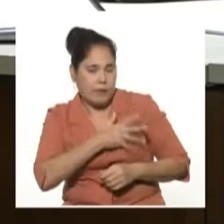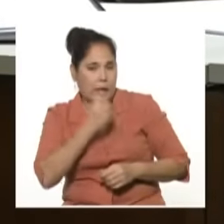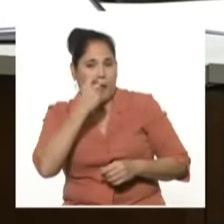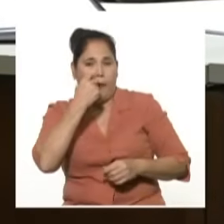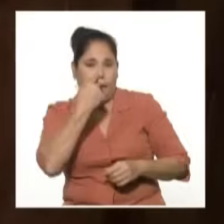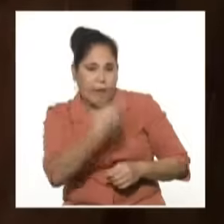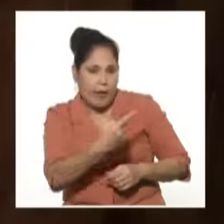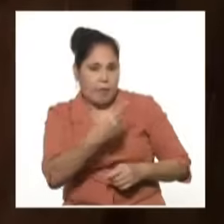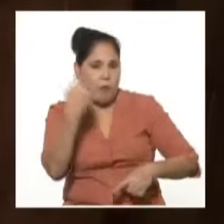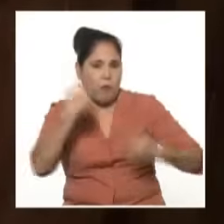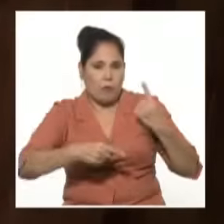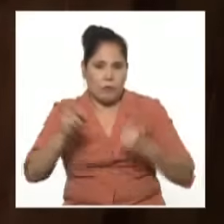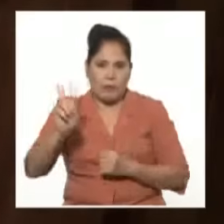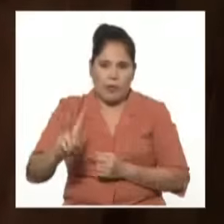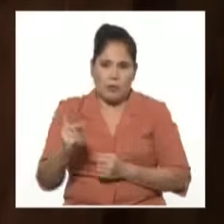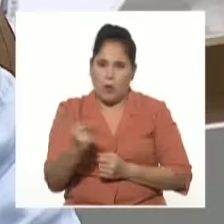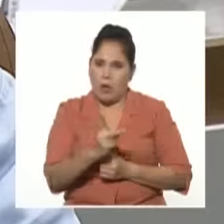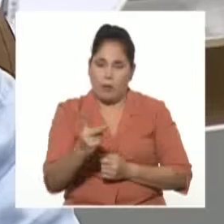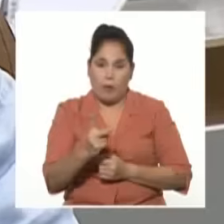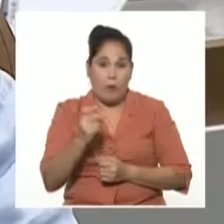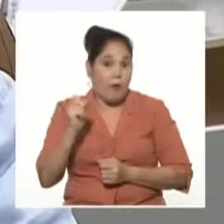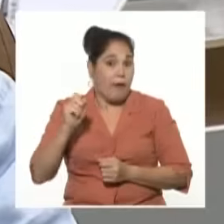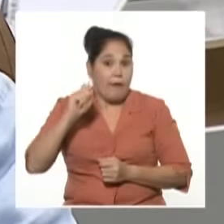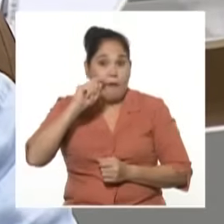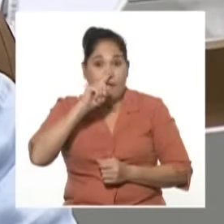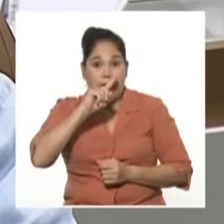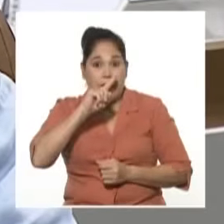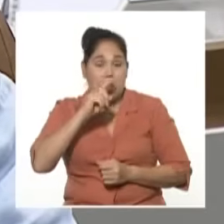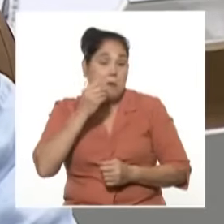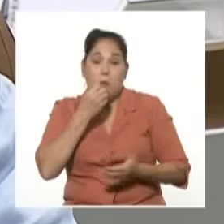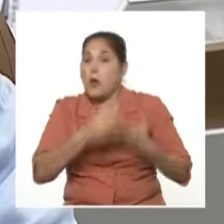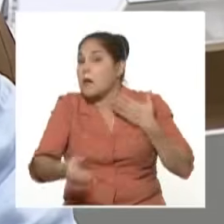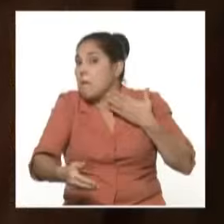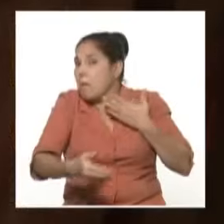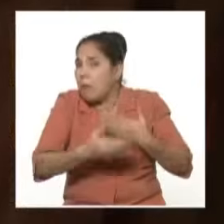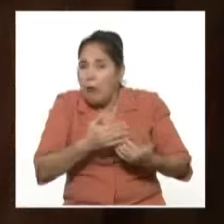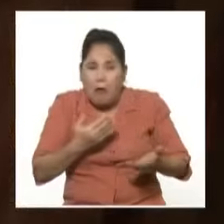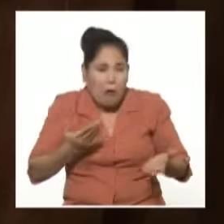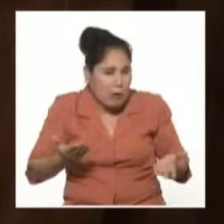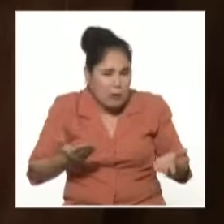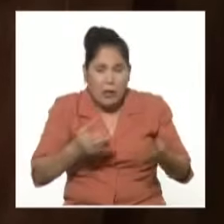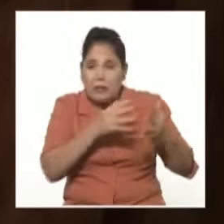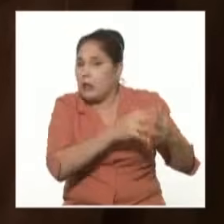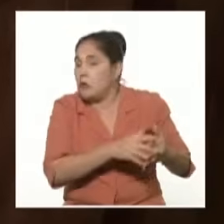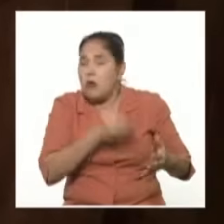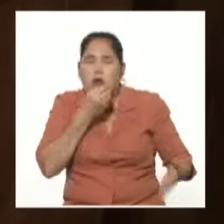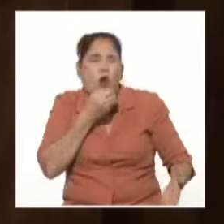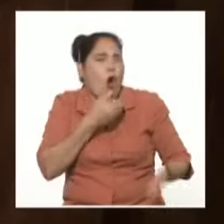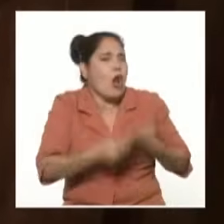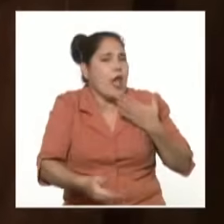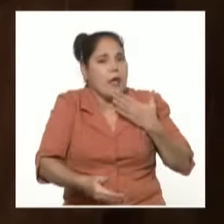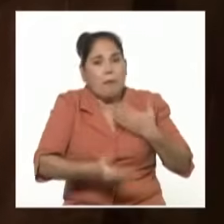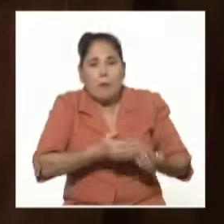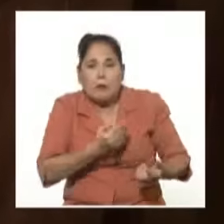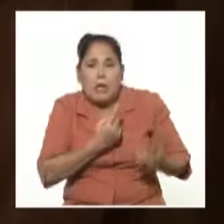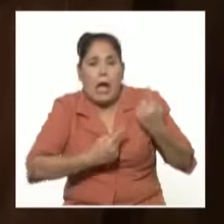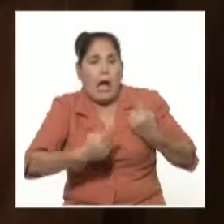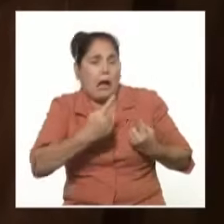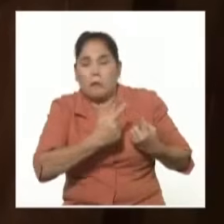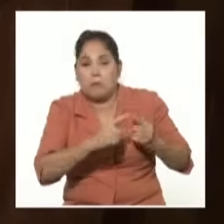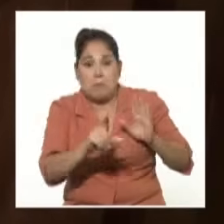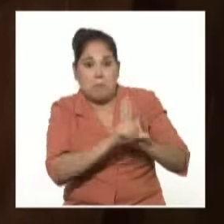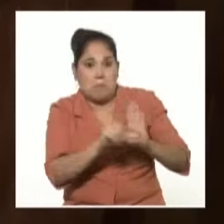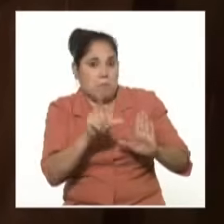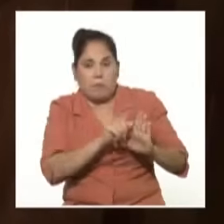viendo contra Venezuela. El fin justifica los medios, parecen decirnos, cada vez que actúan en nombre de la ilegal ley del